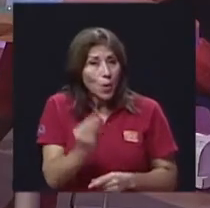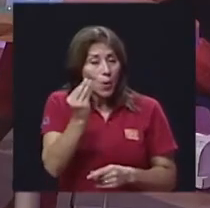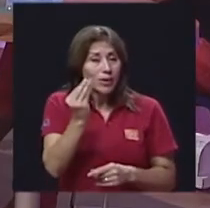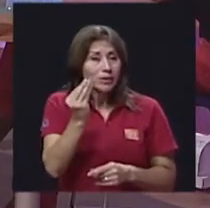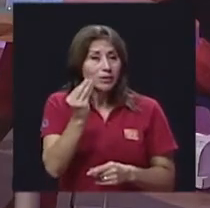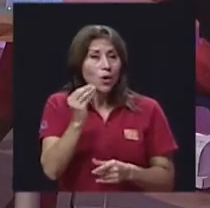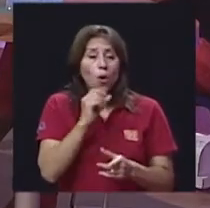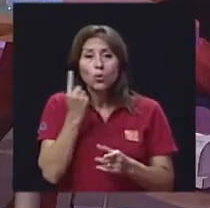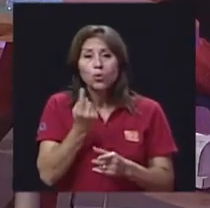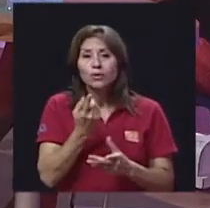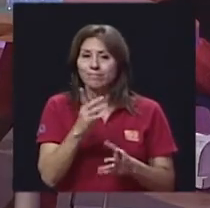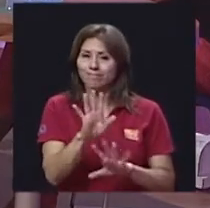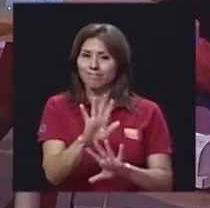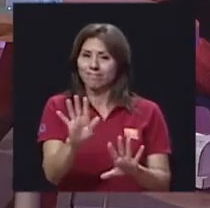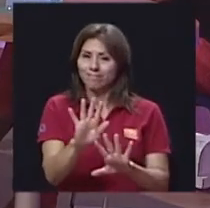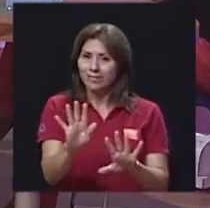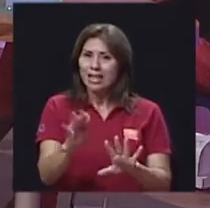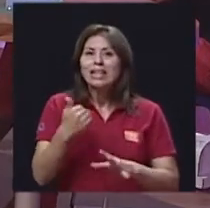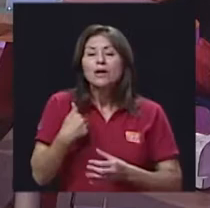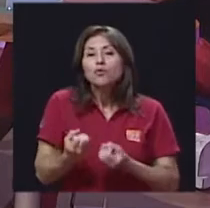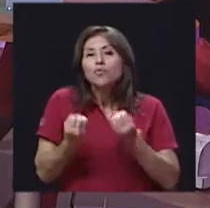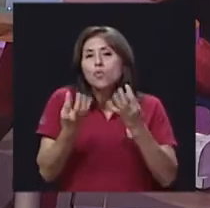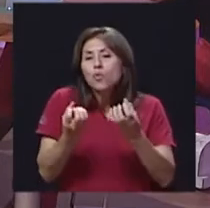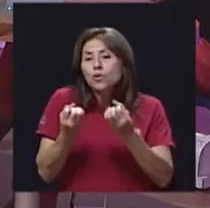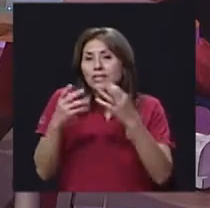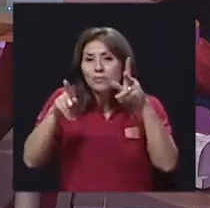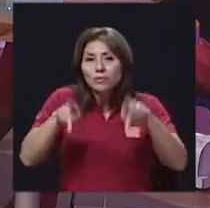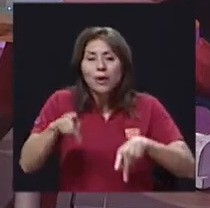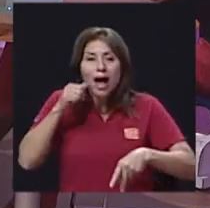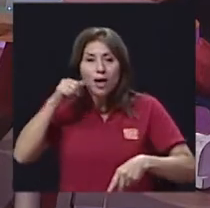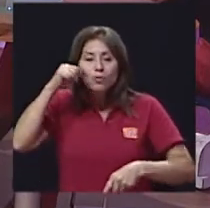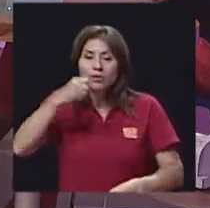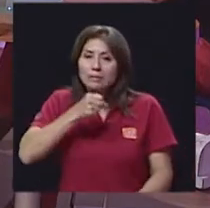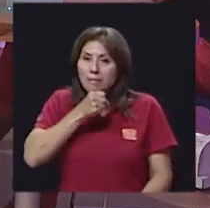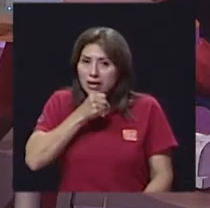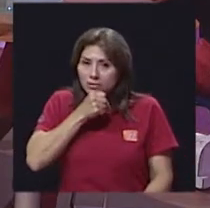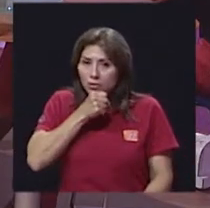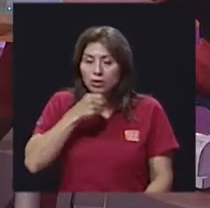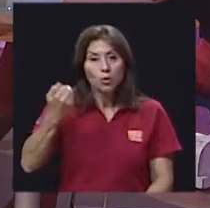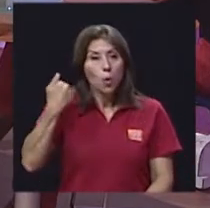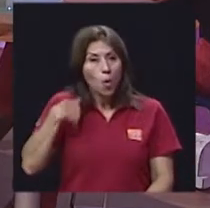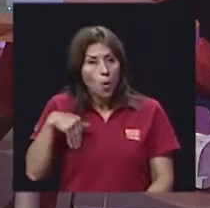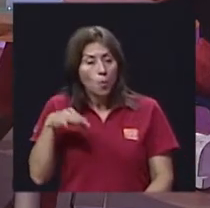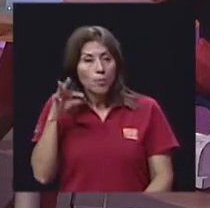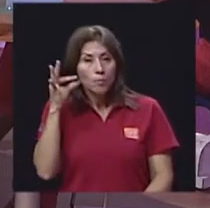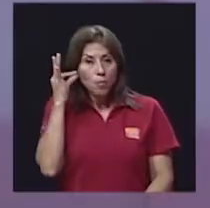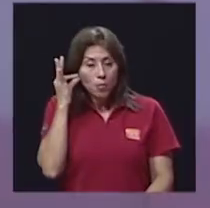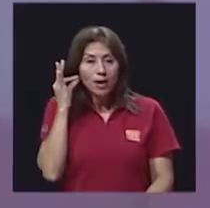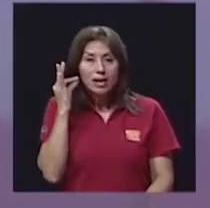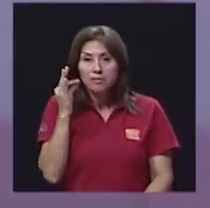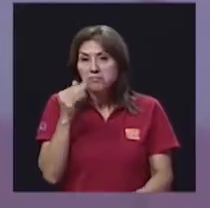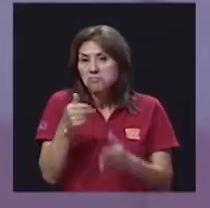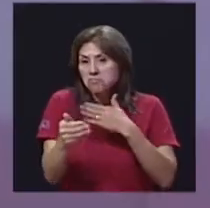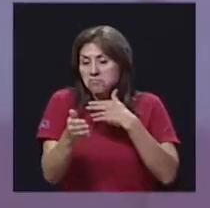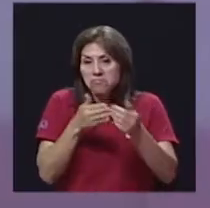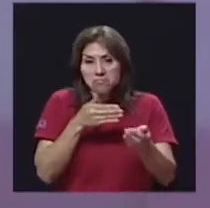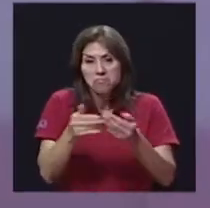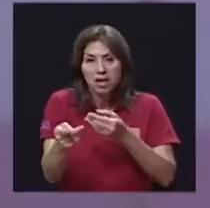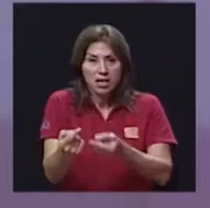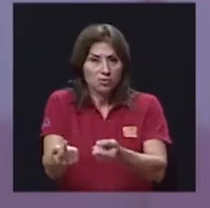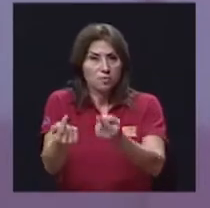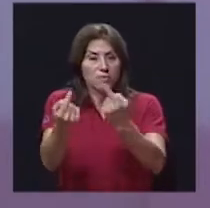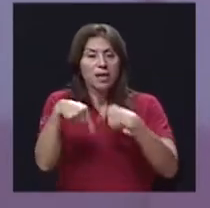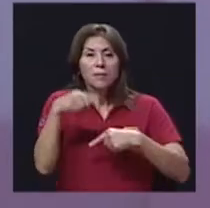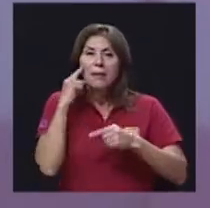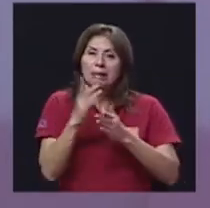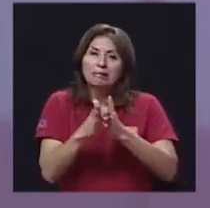creciente. Muchísimos adultos mayores, tanto varón como mujer, que llegan a a solicitar